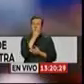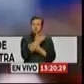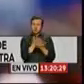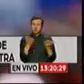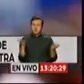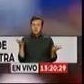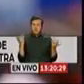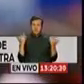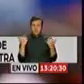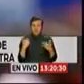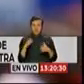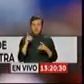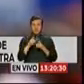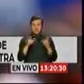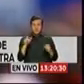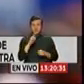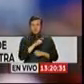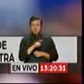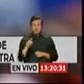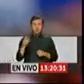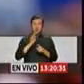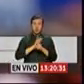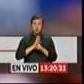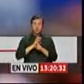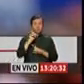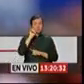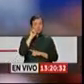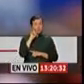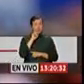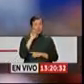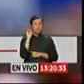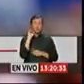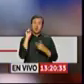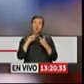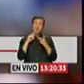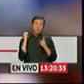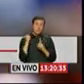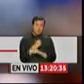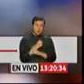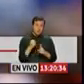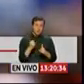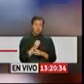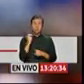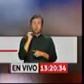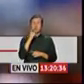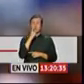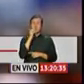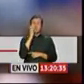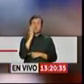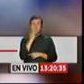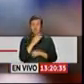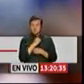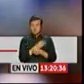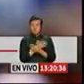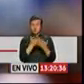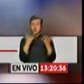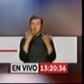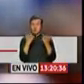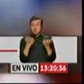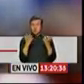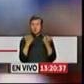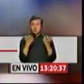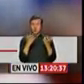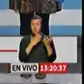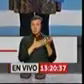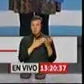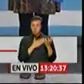Si están siendo víctimas de un acoso sexual, un maltrato, y a los padres también me dirijo porque quiero que le crean en